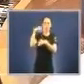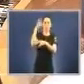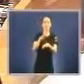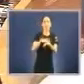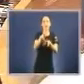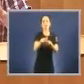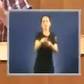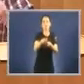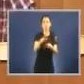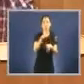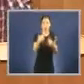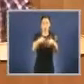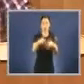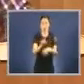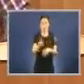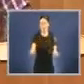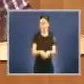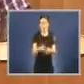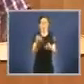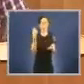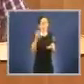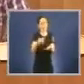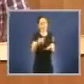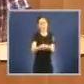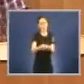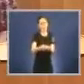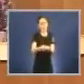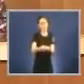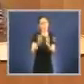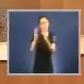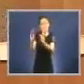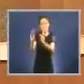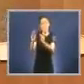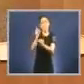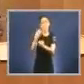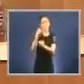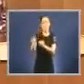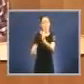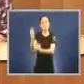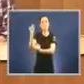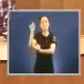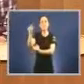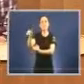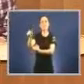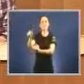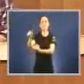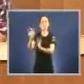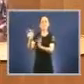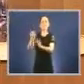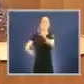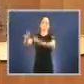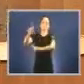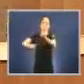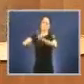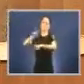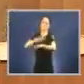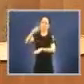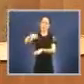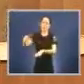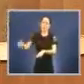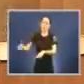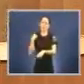están en activo, etc. O que significa para esa xente estas subidas do IBI é un problema. É un problema. Neste